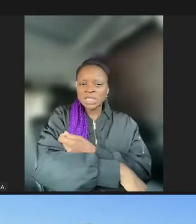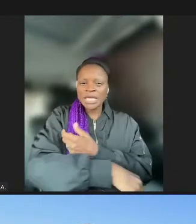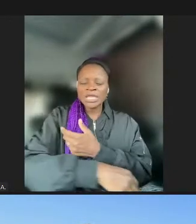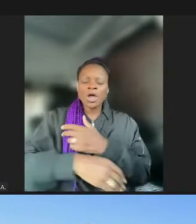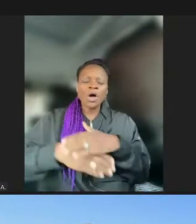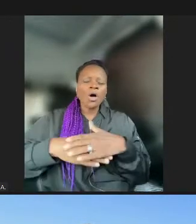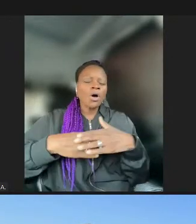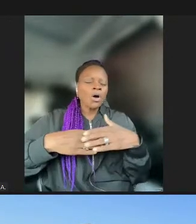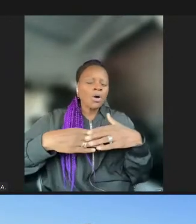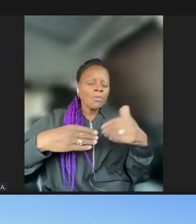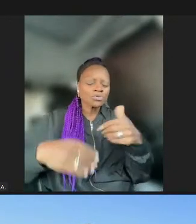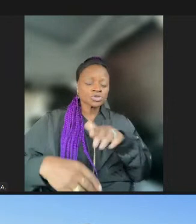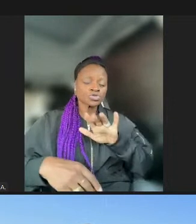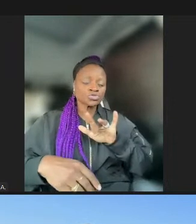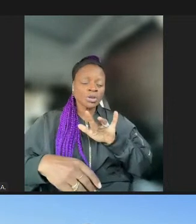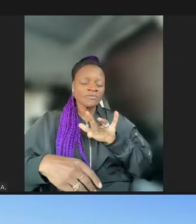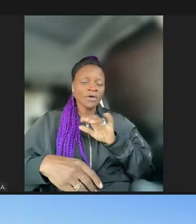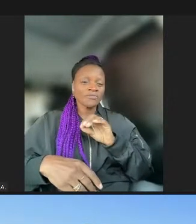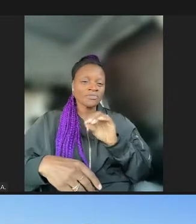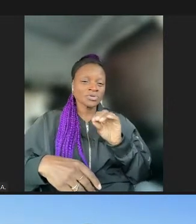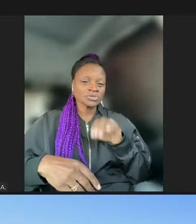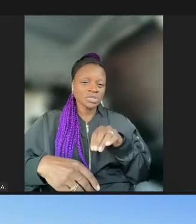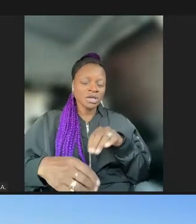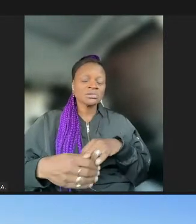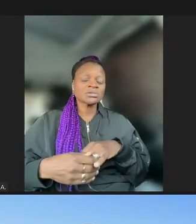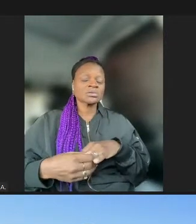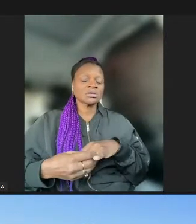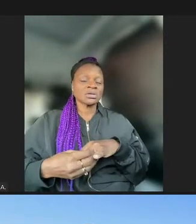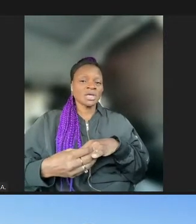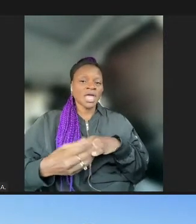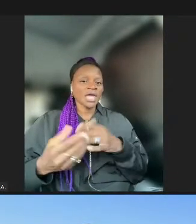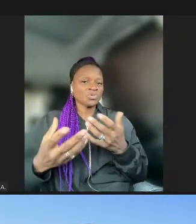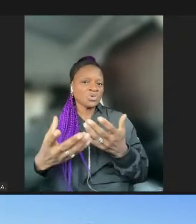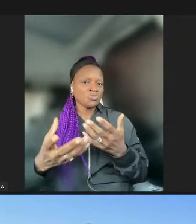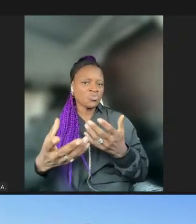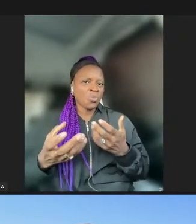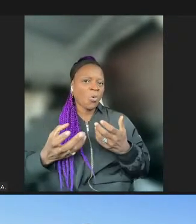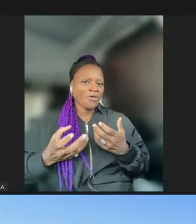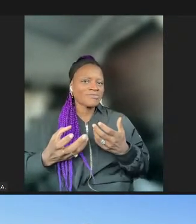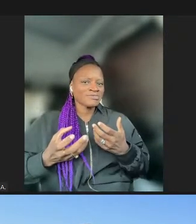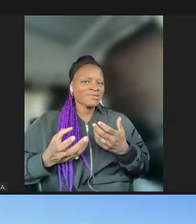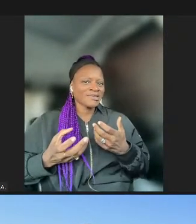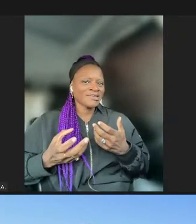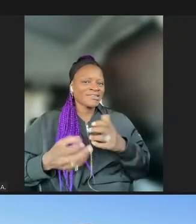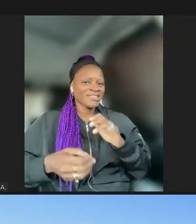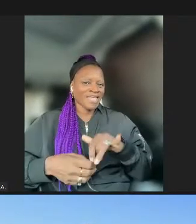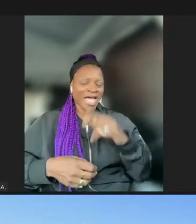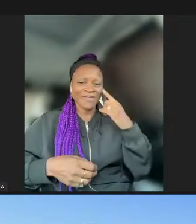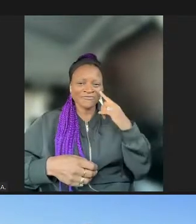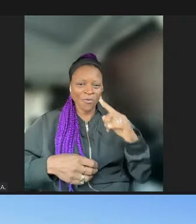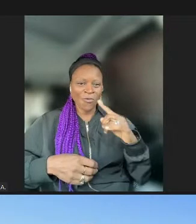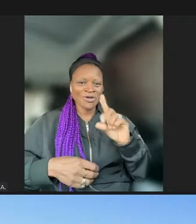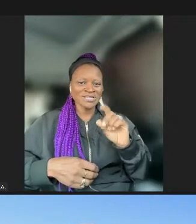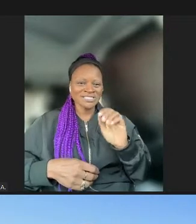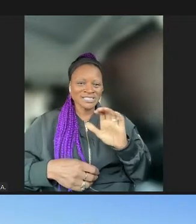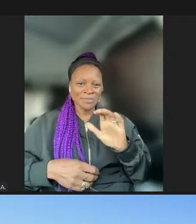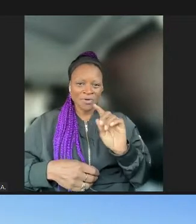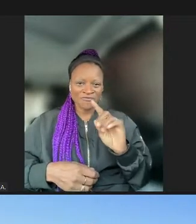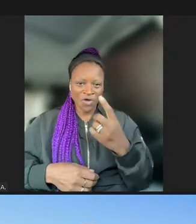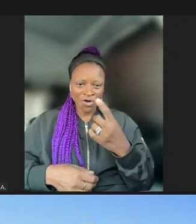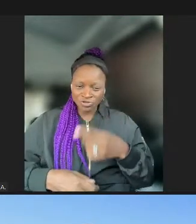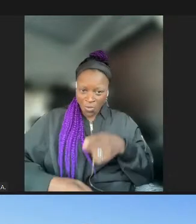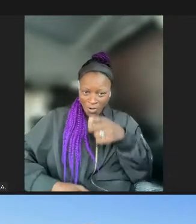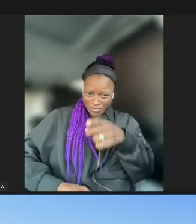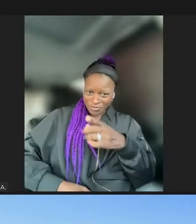Y estamos casi al 25%, que la meta era de que tuviéramos al 25% para